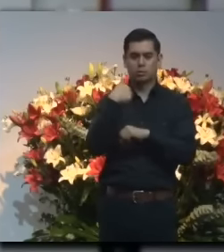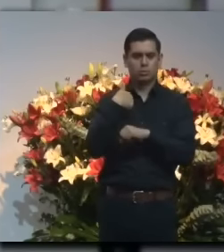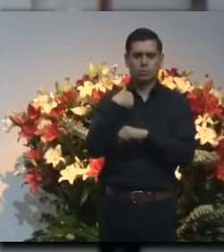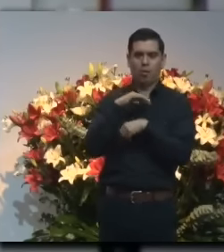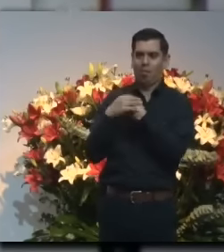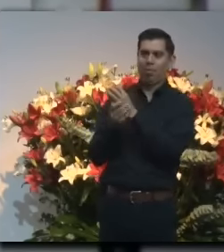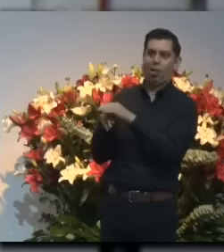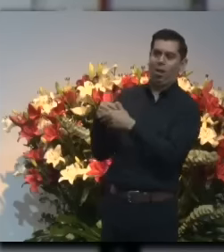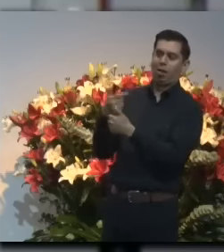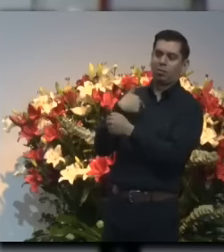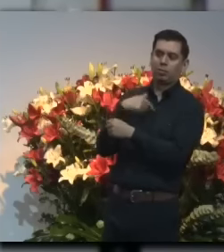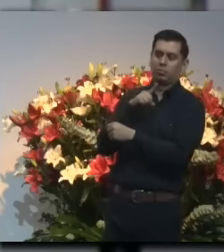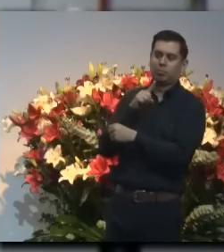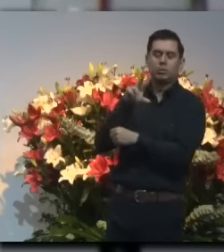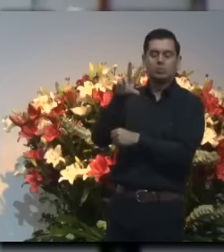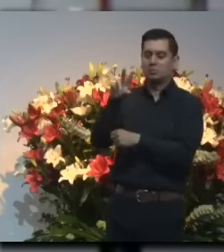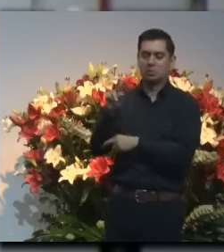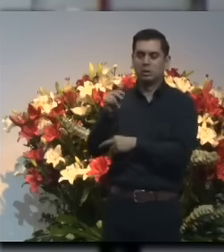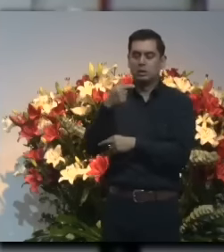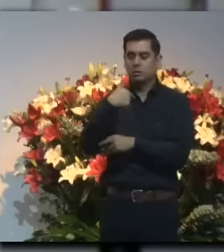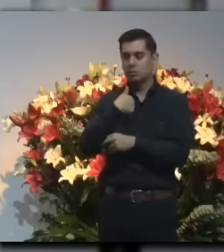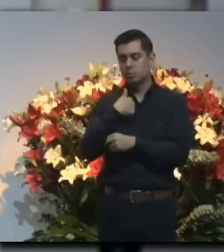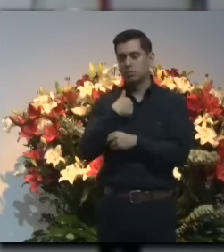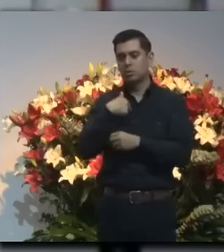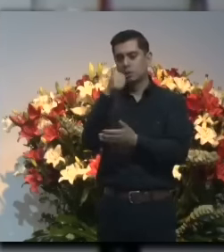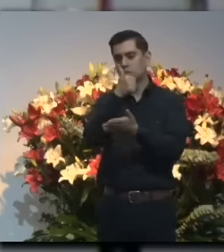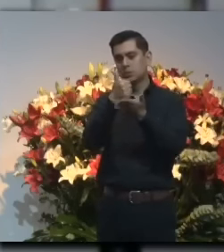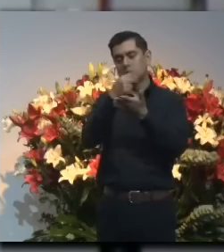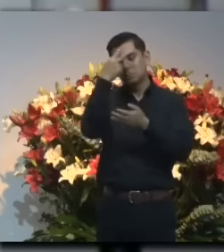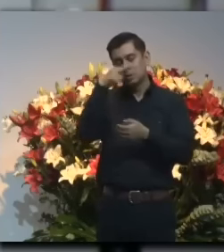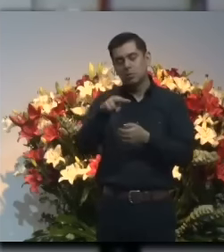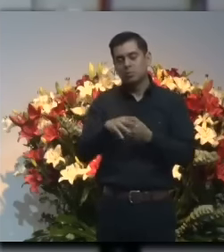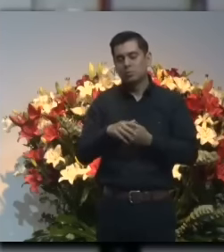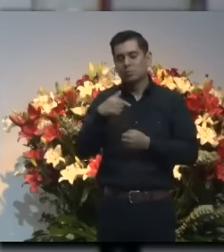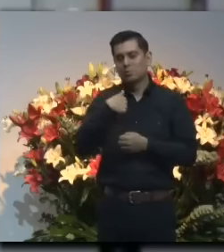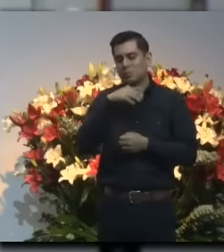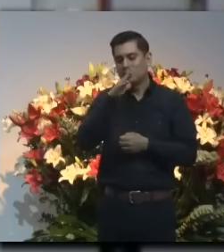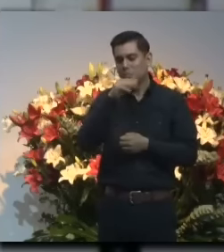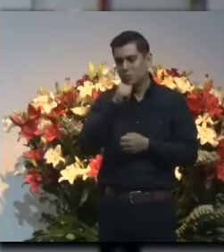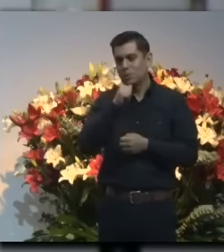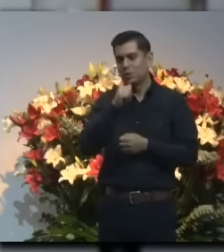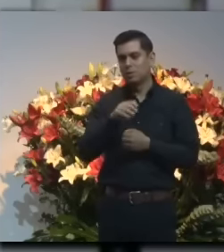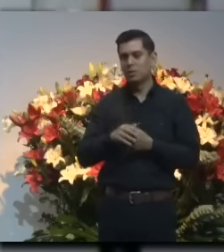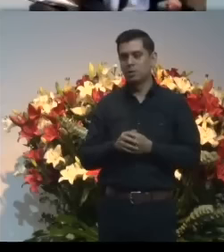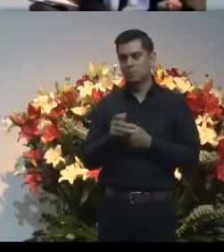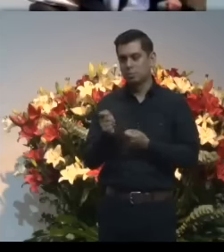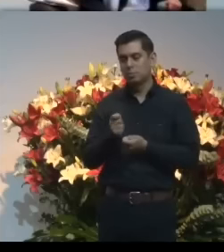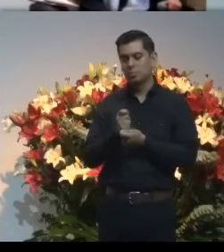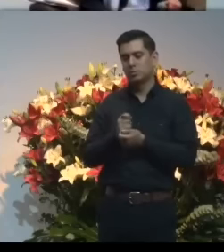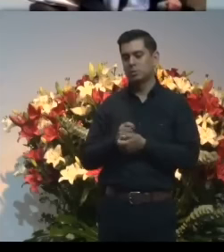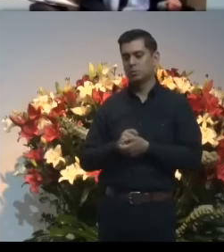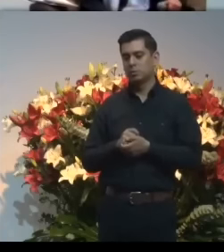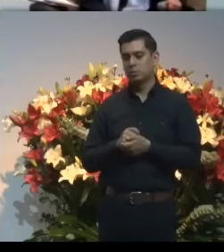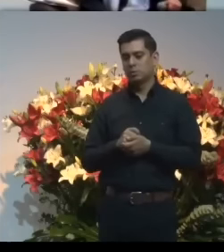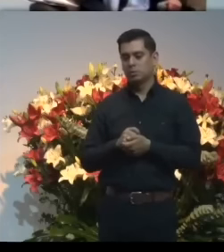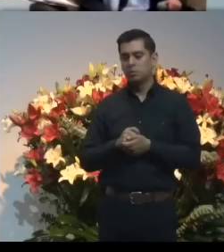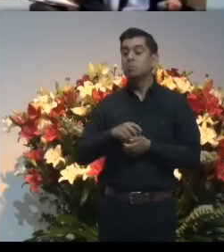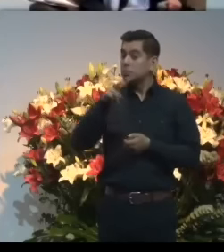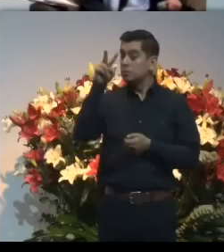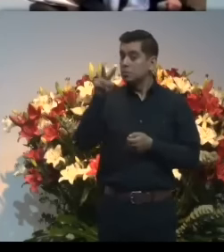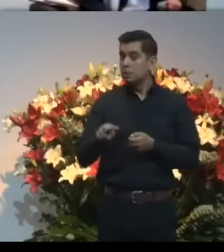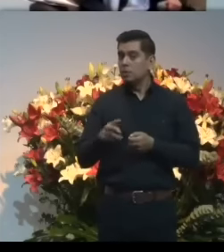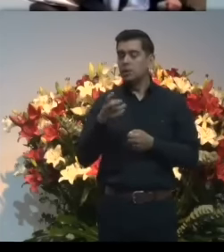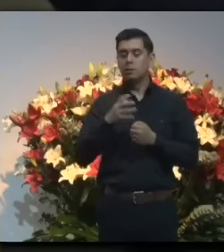manos, pero la policía de la Ciudad de México no estaba bajo mi mando. ¿Es correcta esa información que en efecto tú